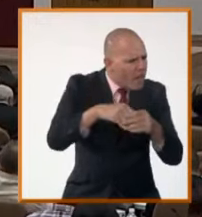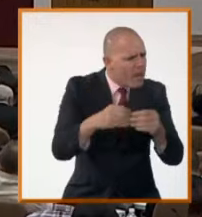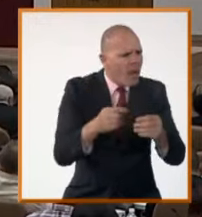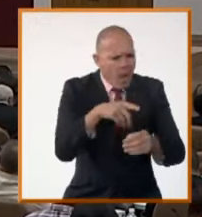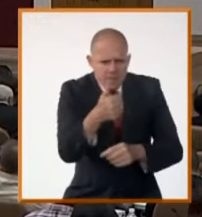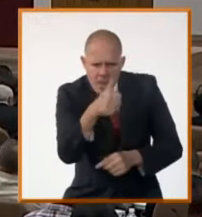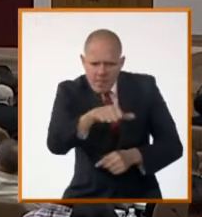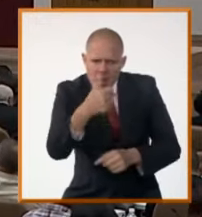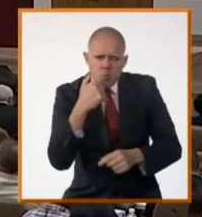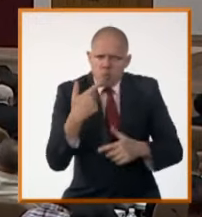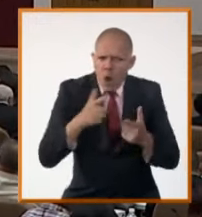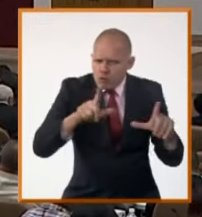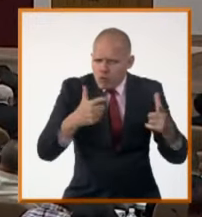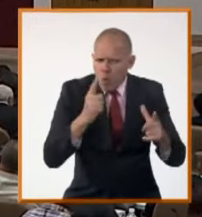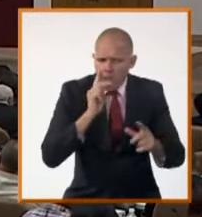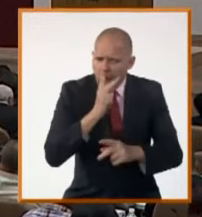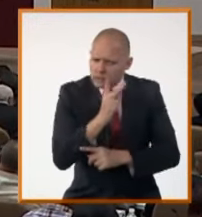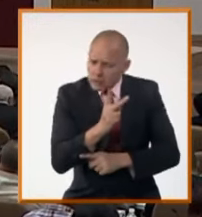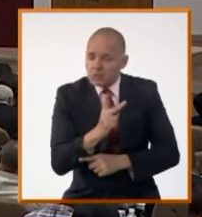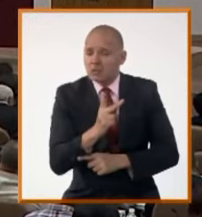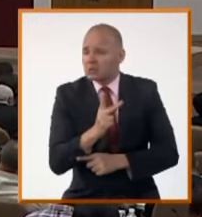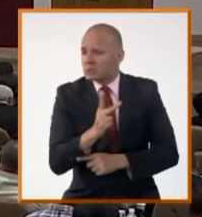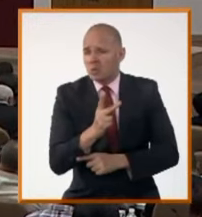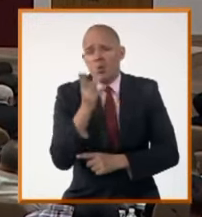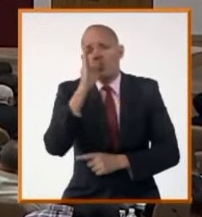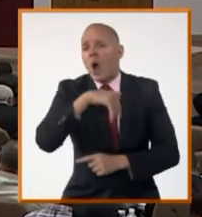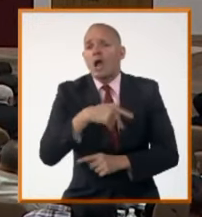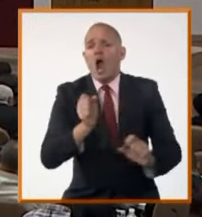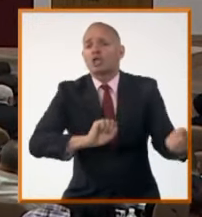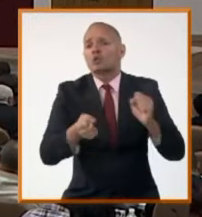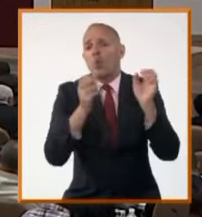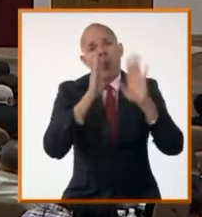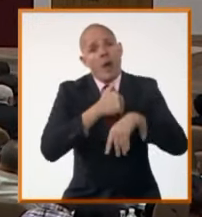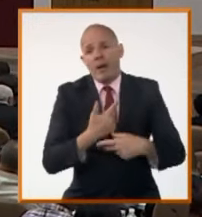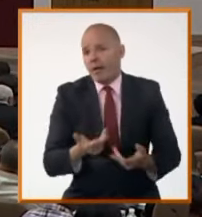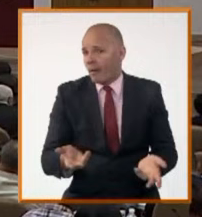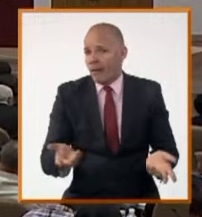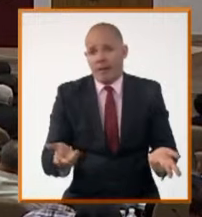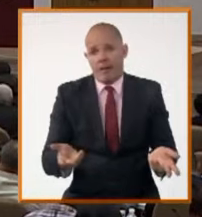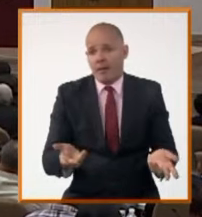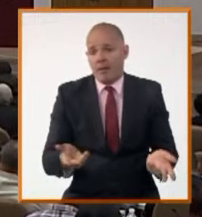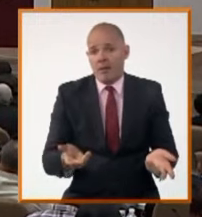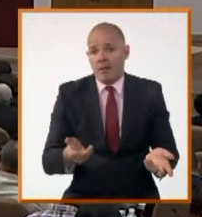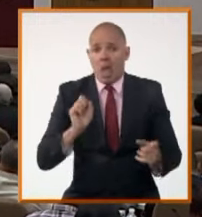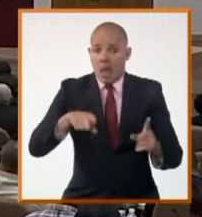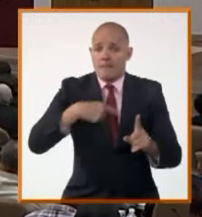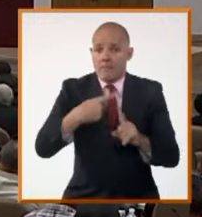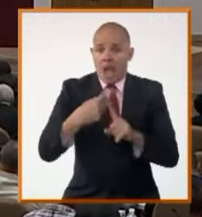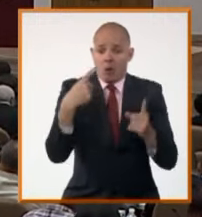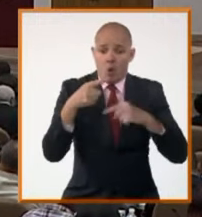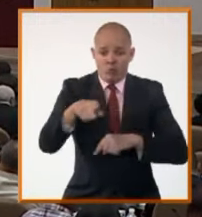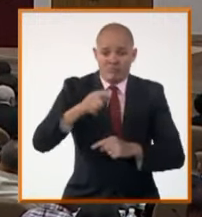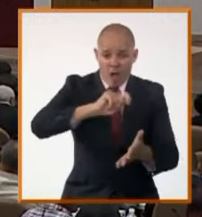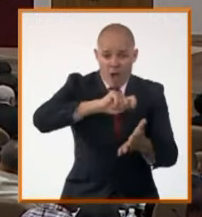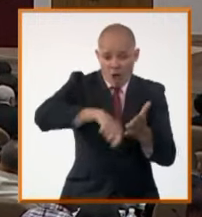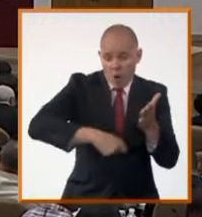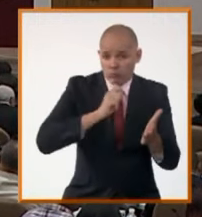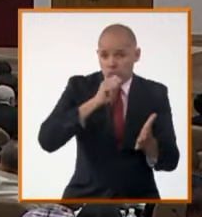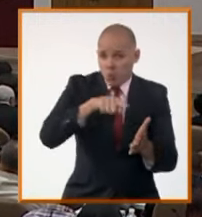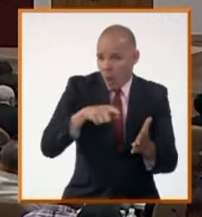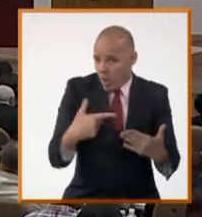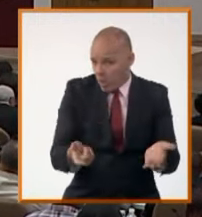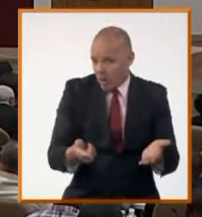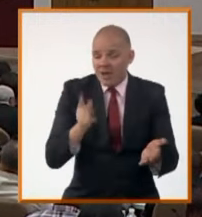se logra su mayor aprovechamiento, al igual que el proceso de contratación por las formas productivas